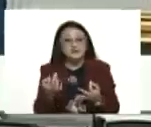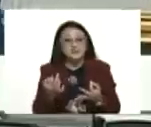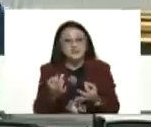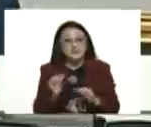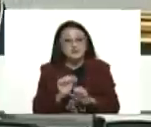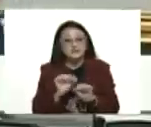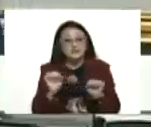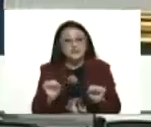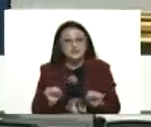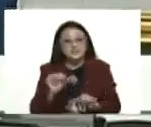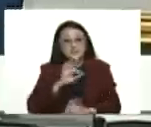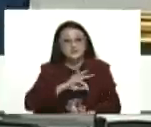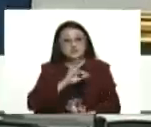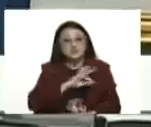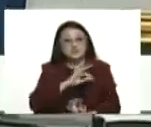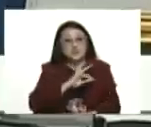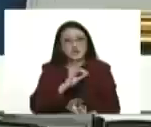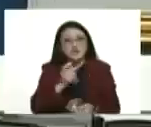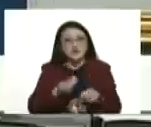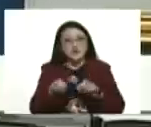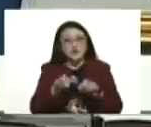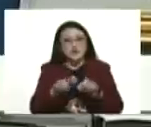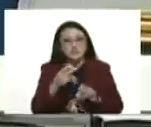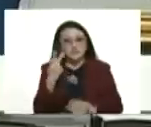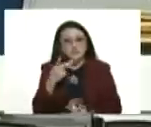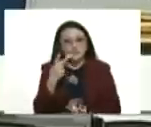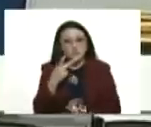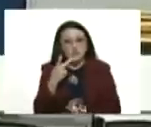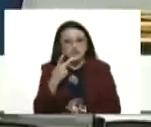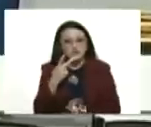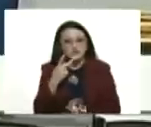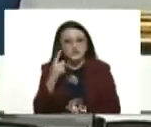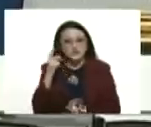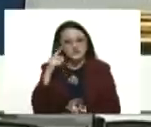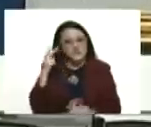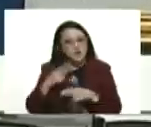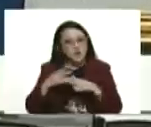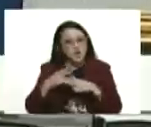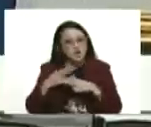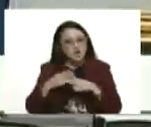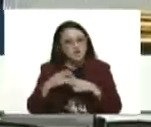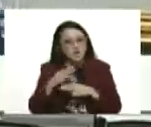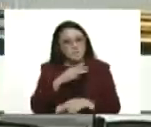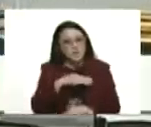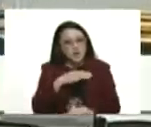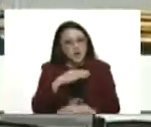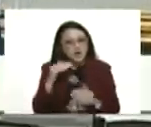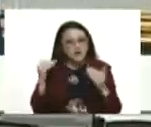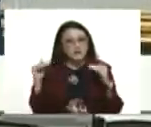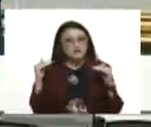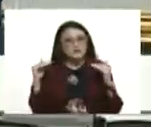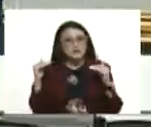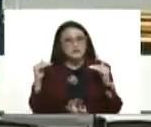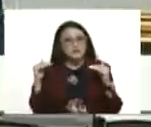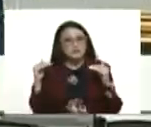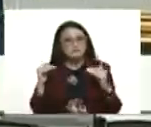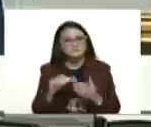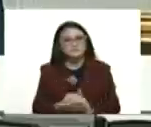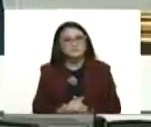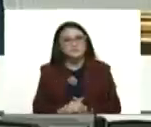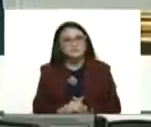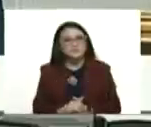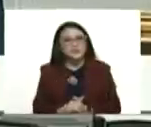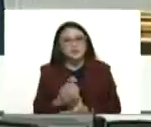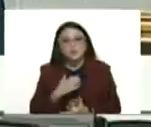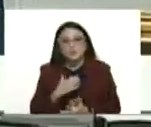sistema social, económico, político, psicológico, moral, ético, no vamos a